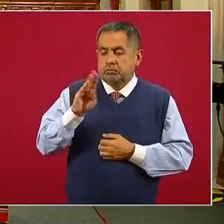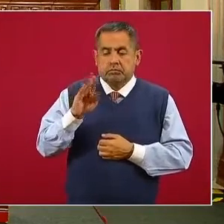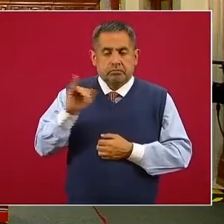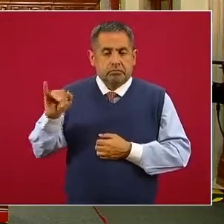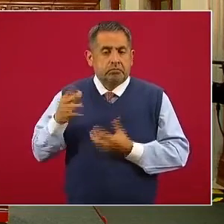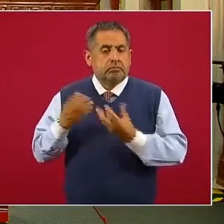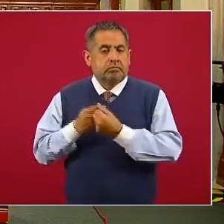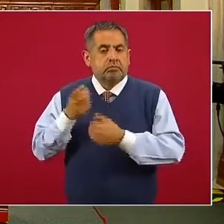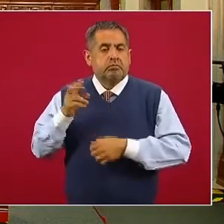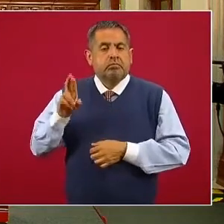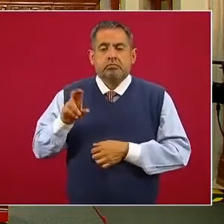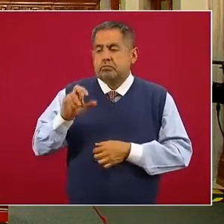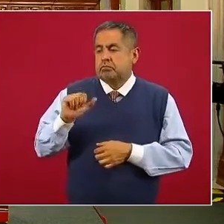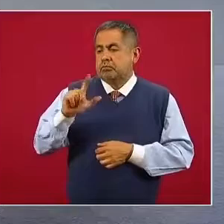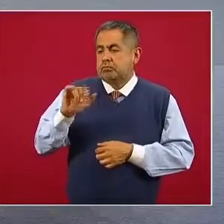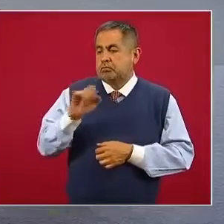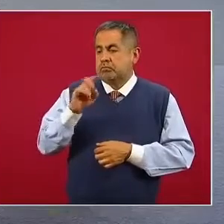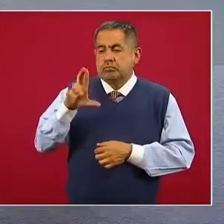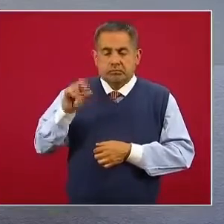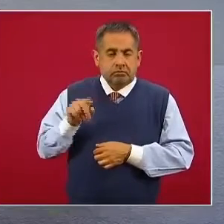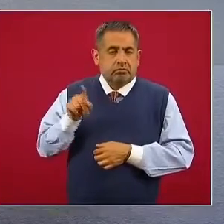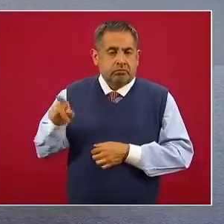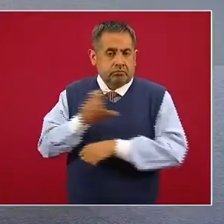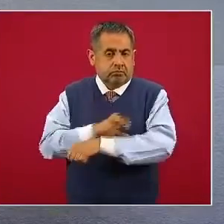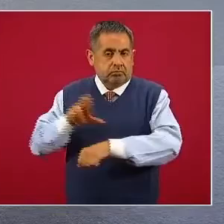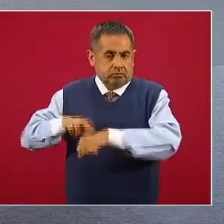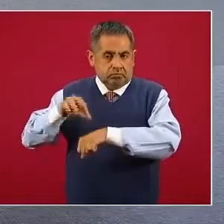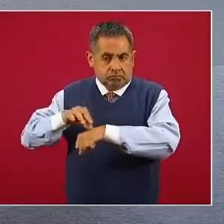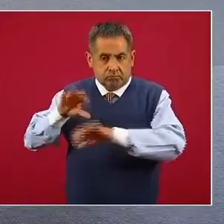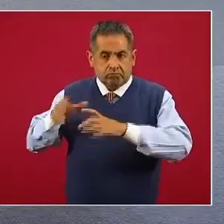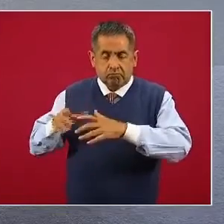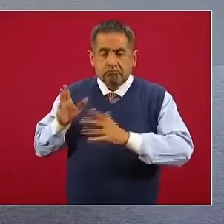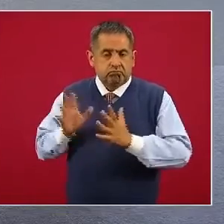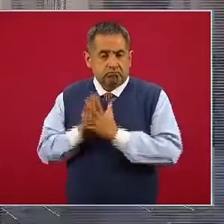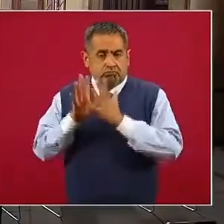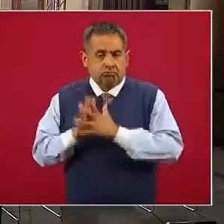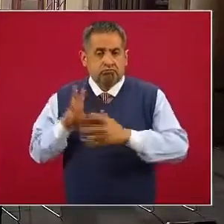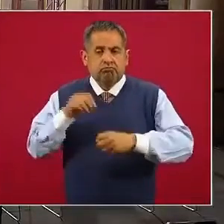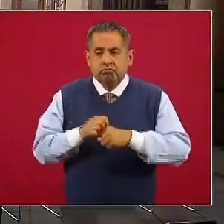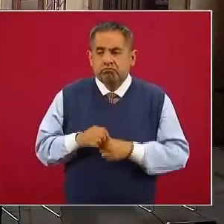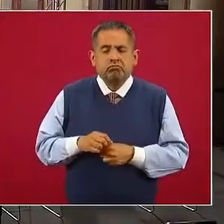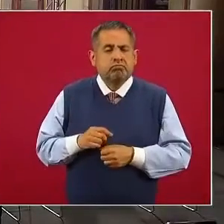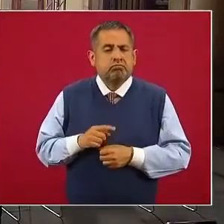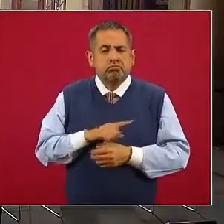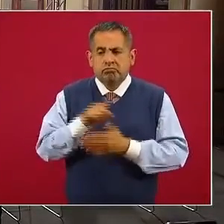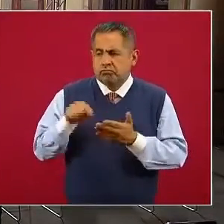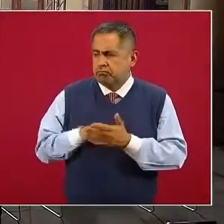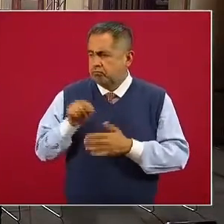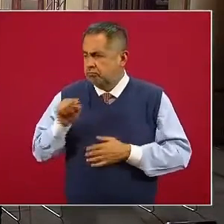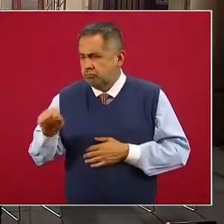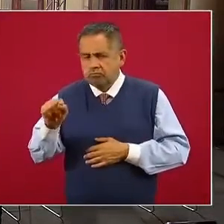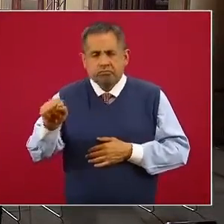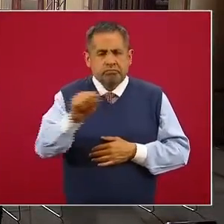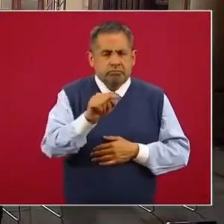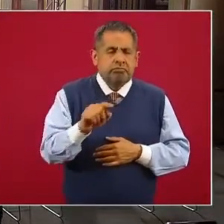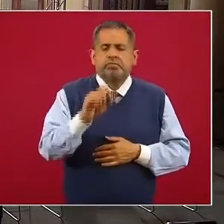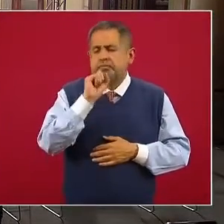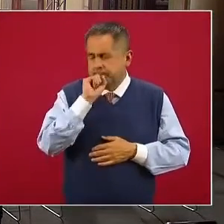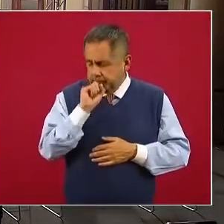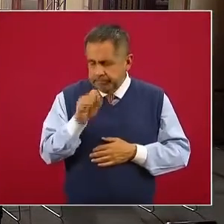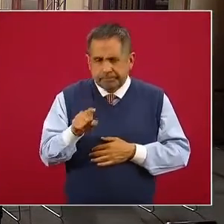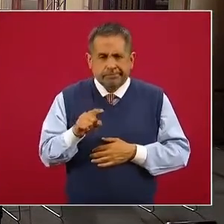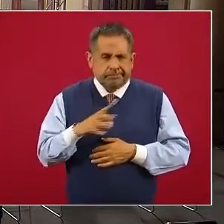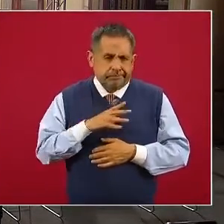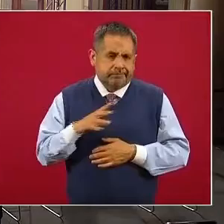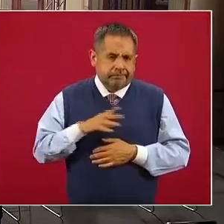doctor Alejandro Esbarch, coordinador médico del INSABI, y los recintos, como comentábamos hace unos días, también son